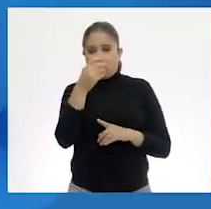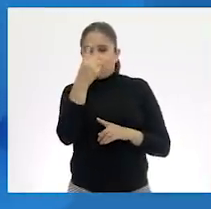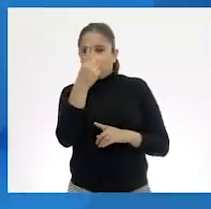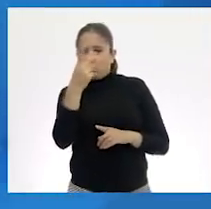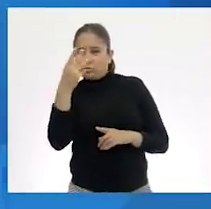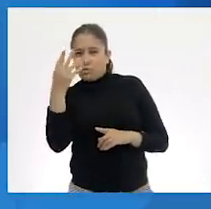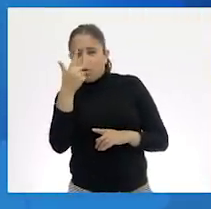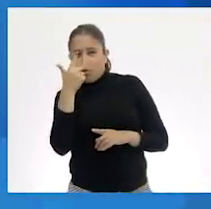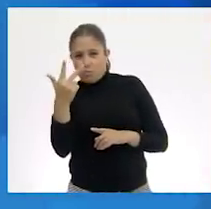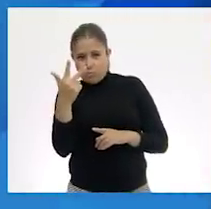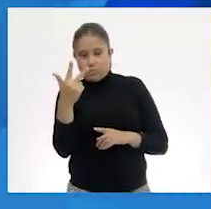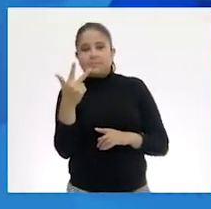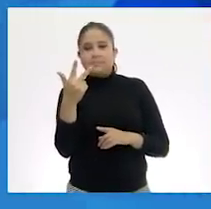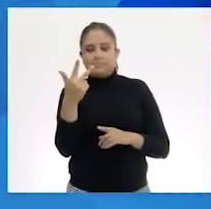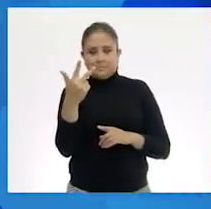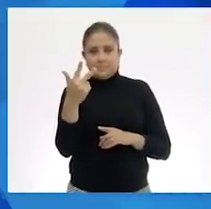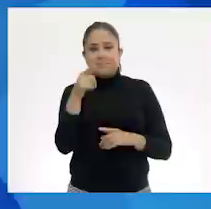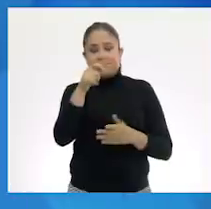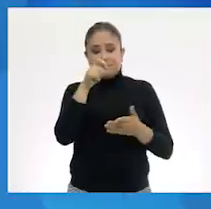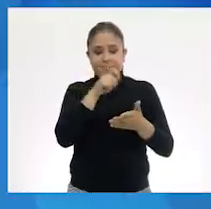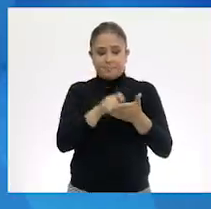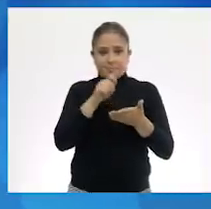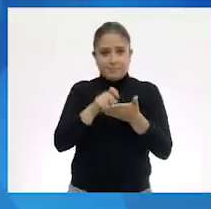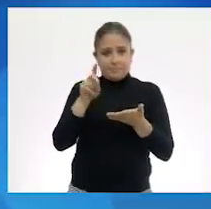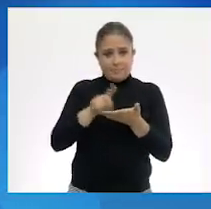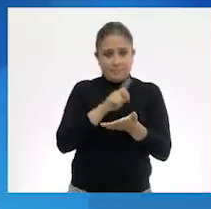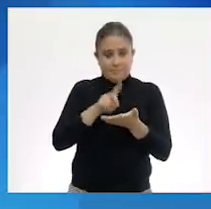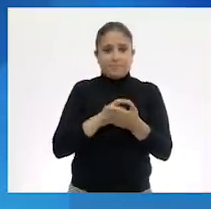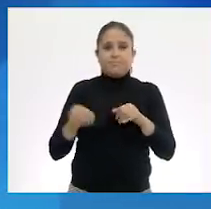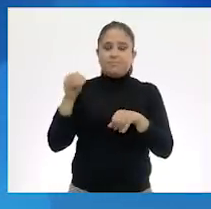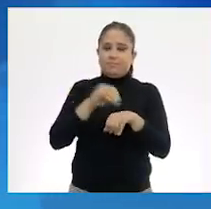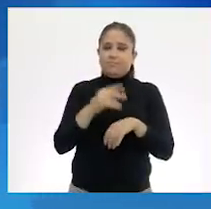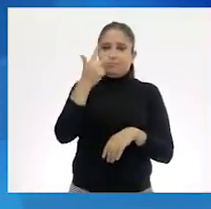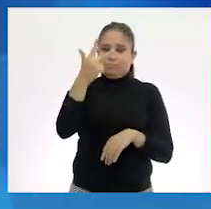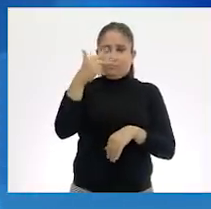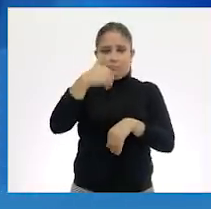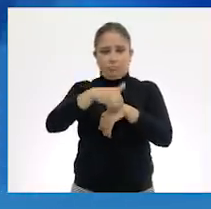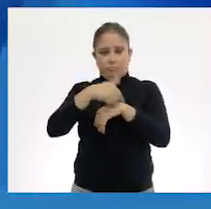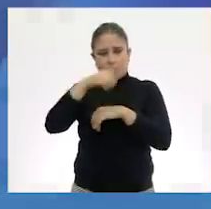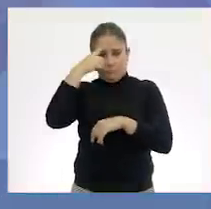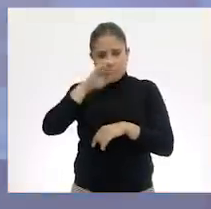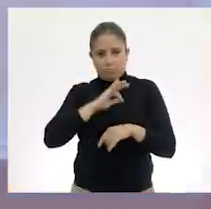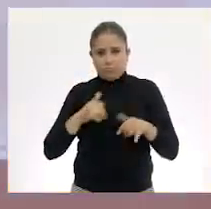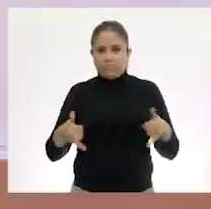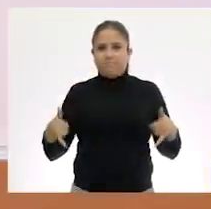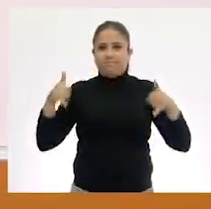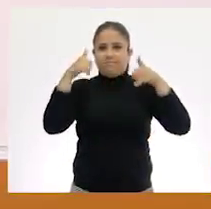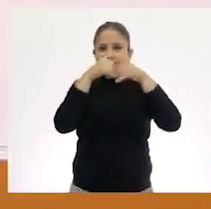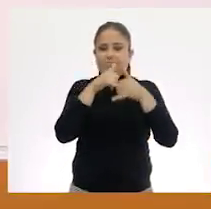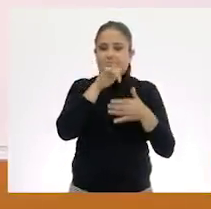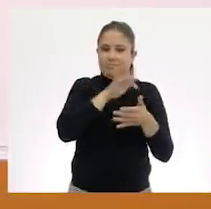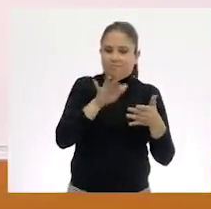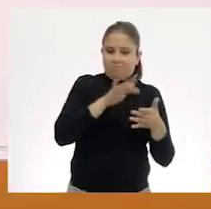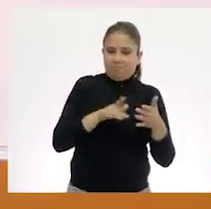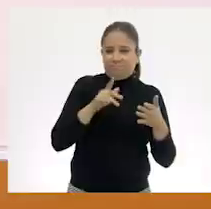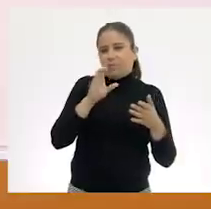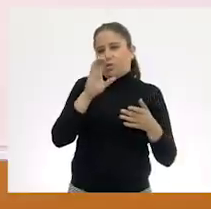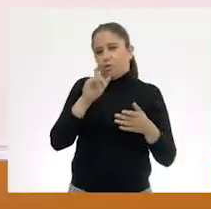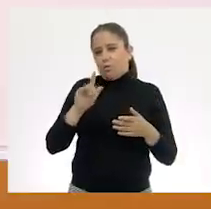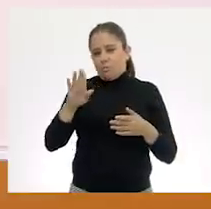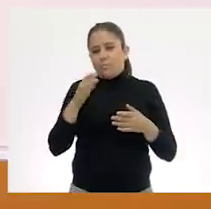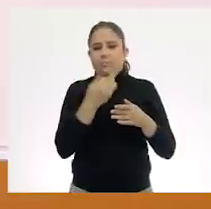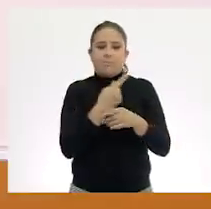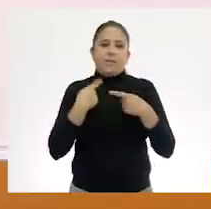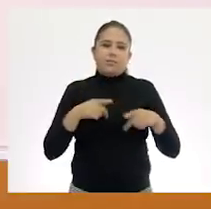es. Quien anotó el directorio puso los 8 dígitos para comunicarse con el club de lectura o con la persona que está en el club de